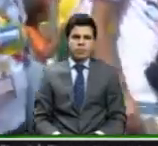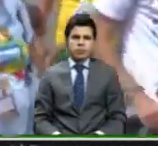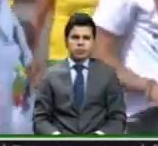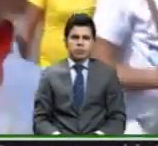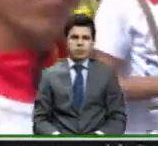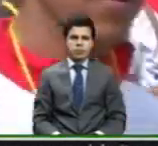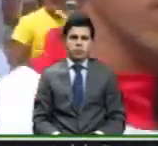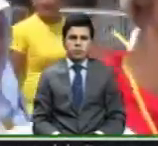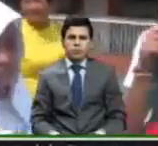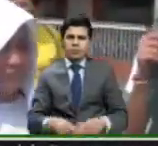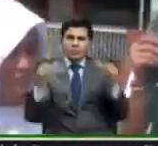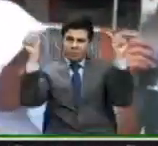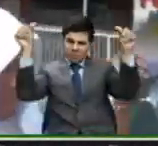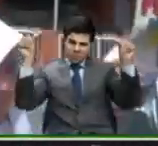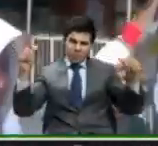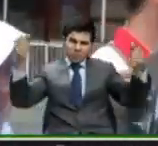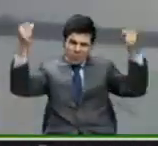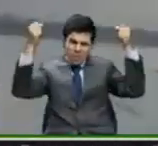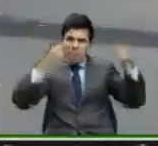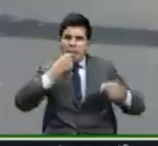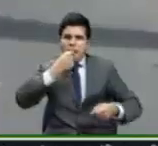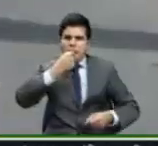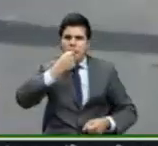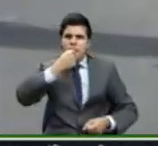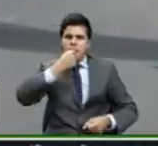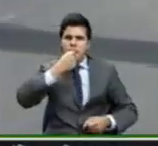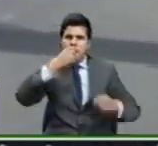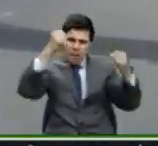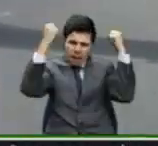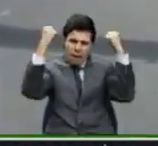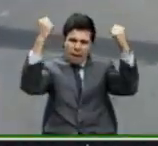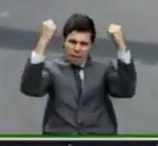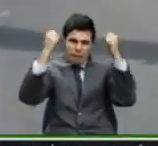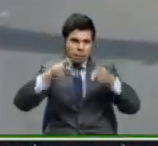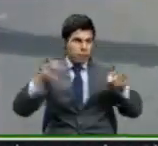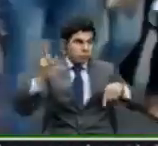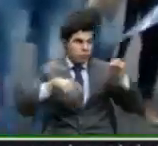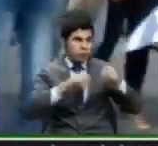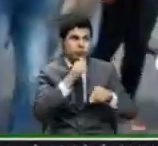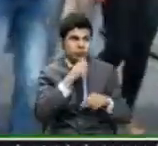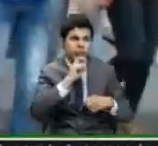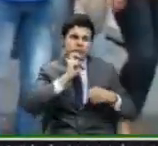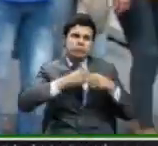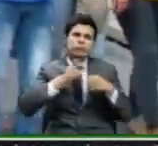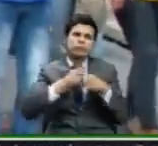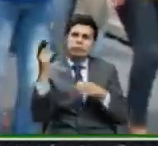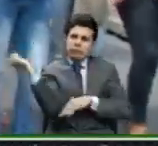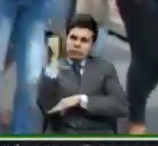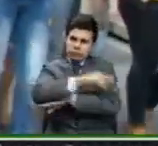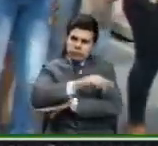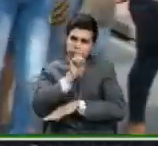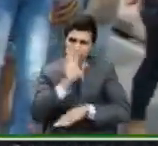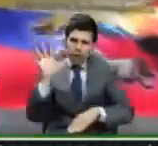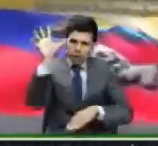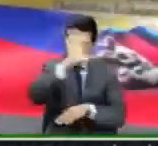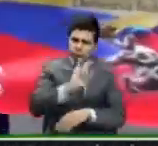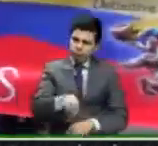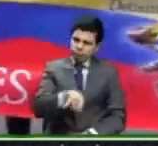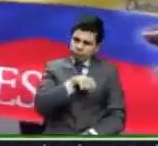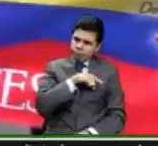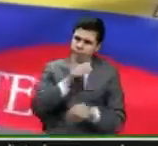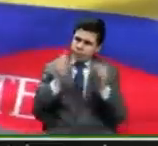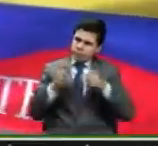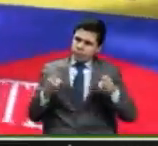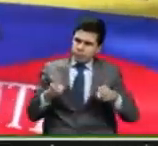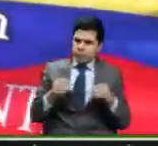Con pancartas, pitos y gritos, los campesinos víctimas de la violencia marcharon conmemorando el Día Nacional de la Solidaridad con las víctimas